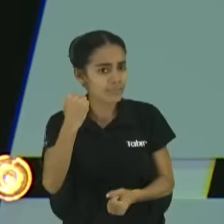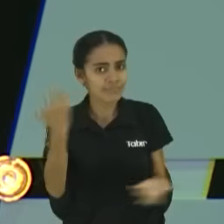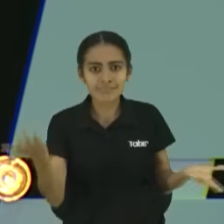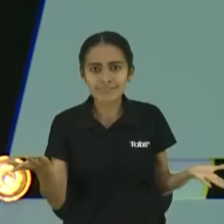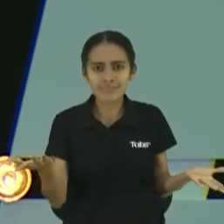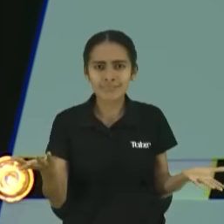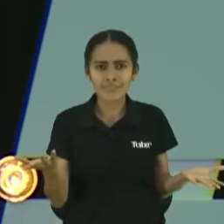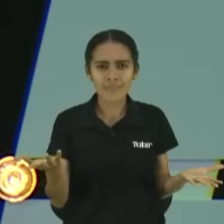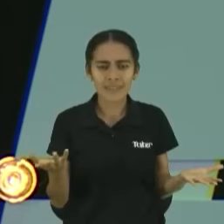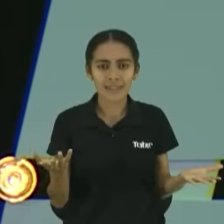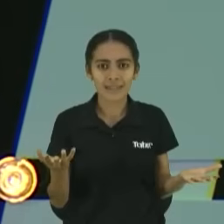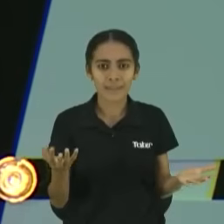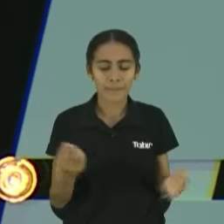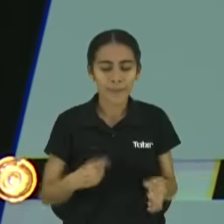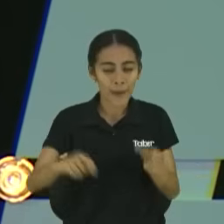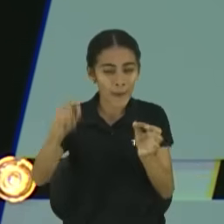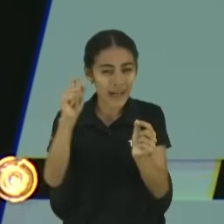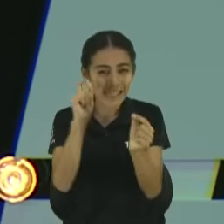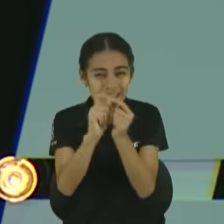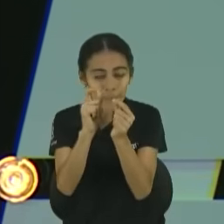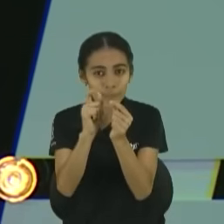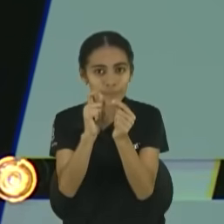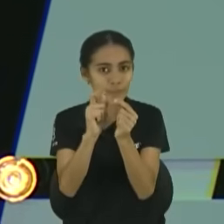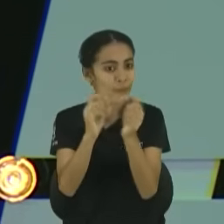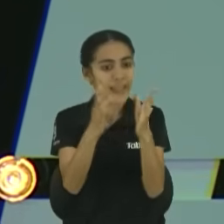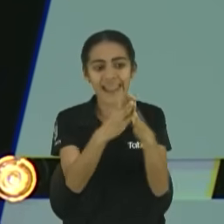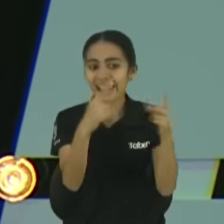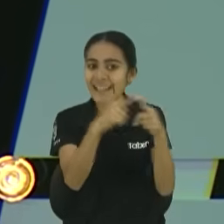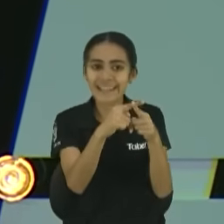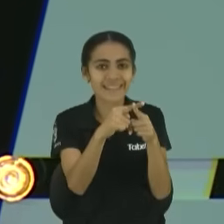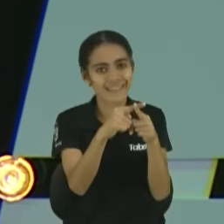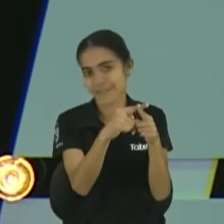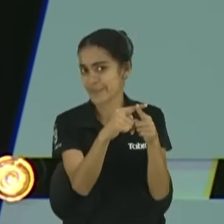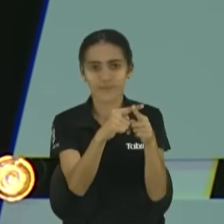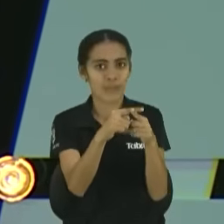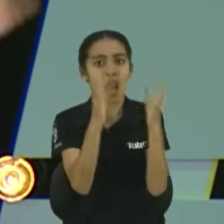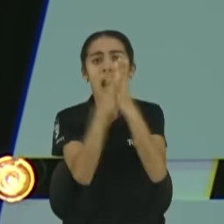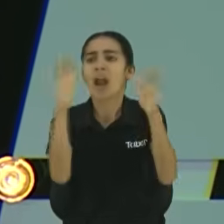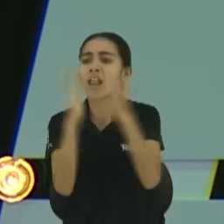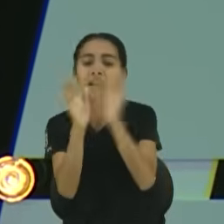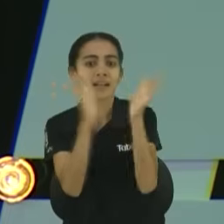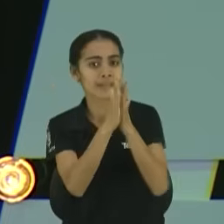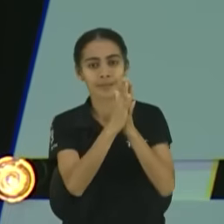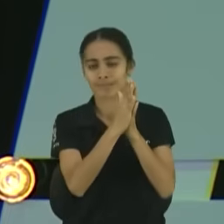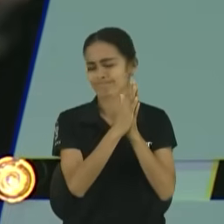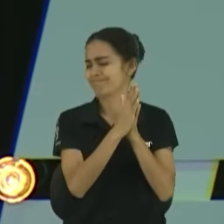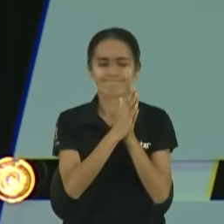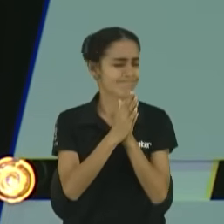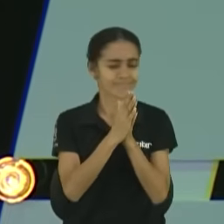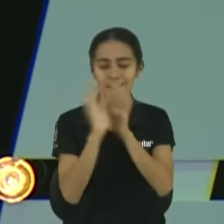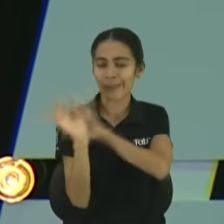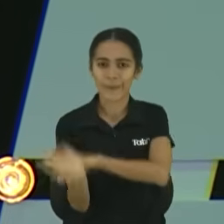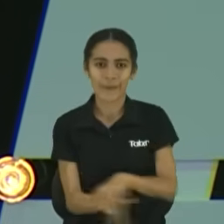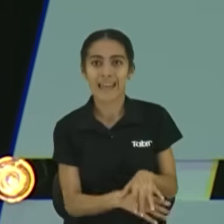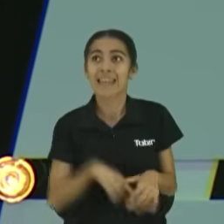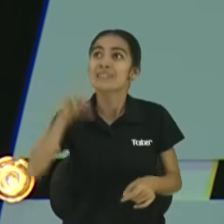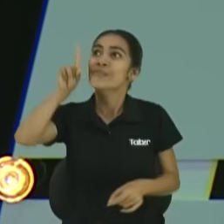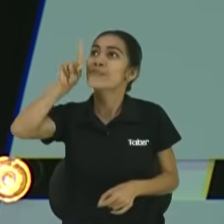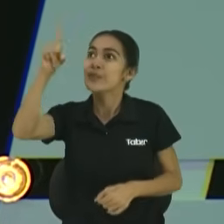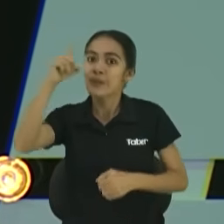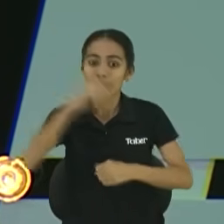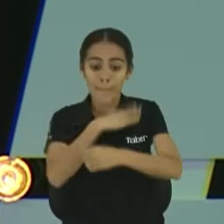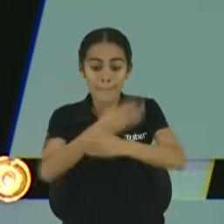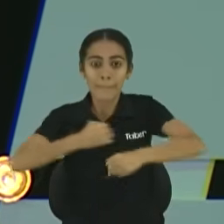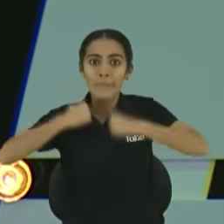Ahí está la clave. No es la iglesia, no es la religión que yo profeso, es el poder de Dios en mi